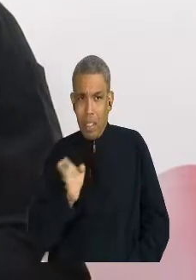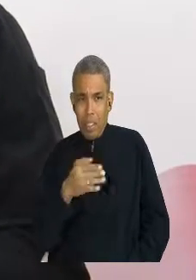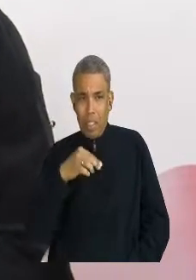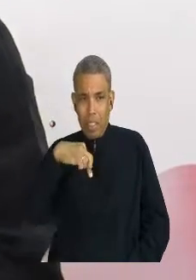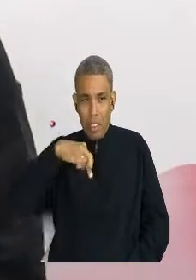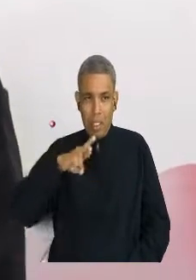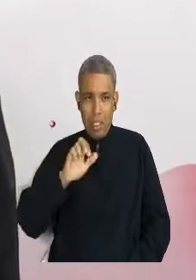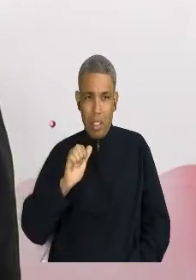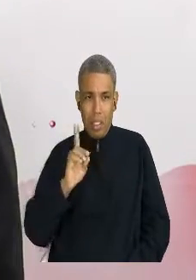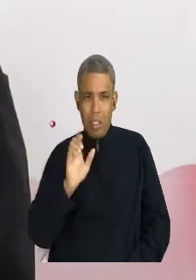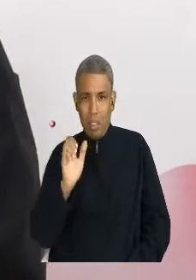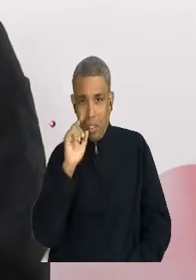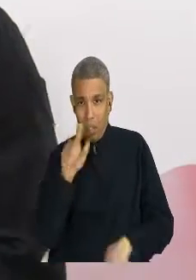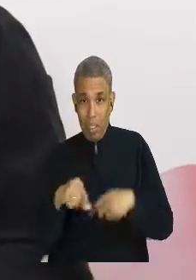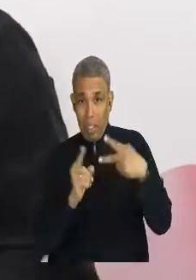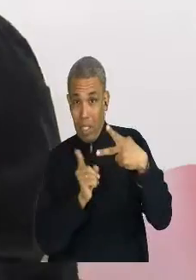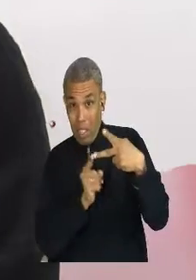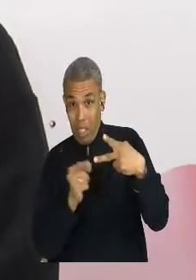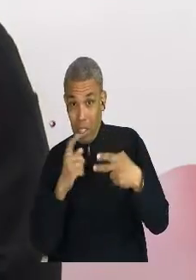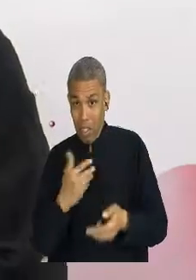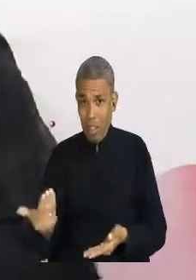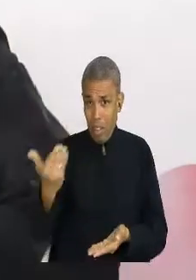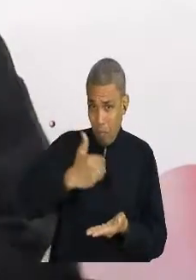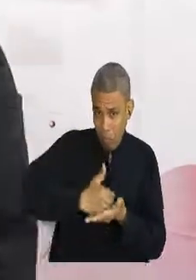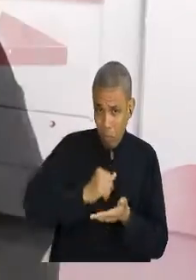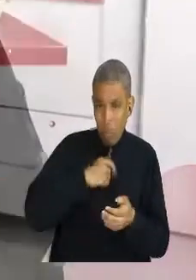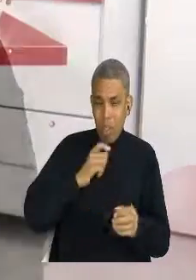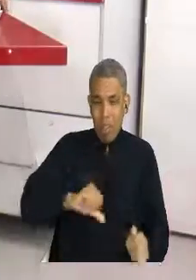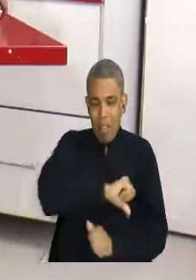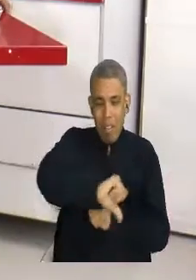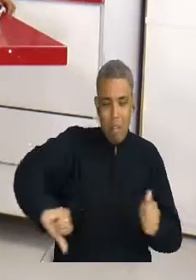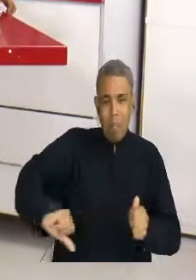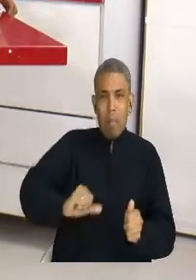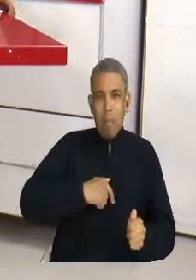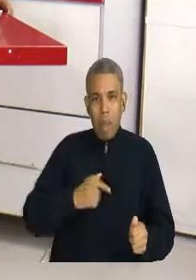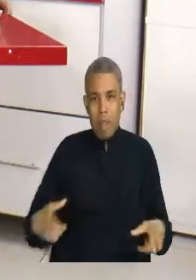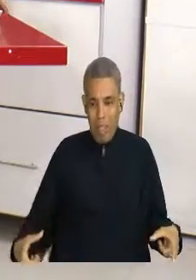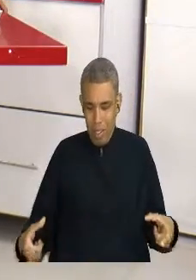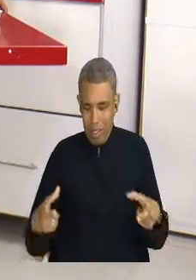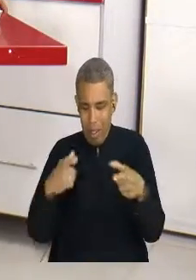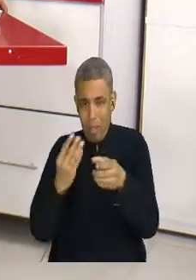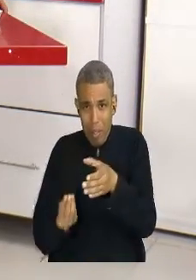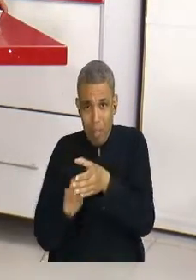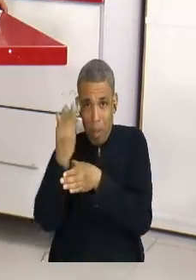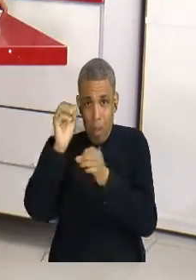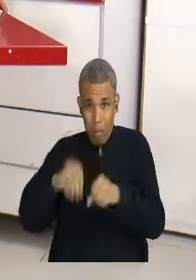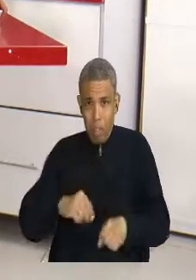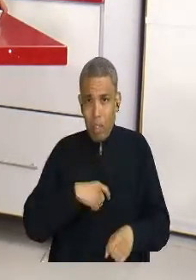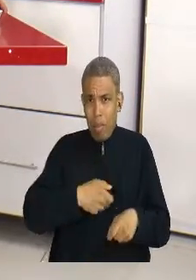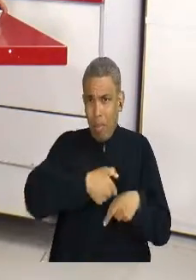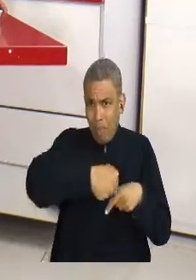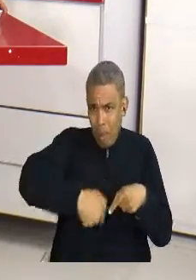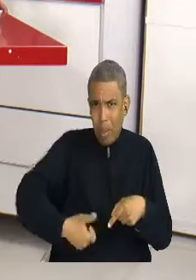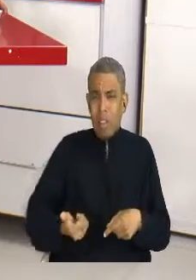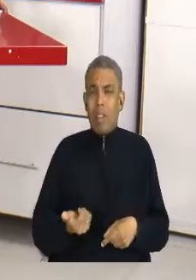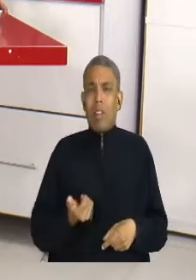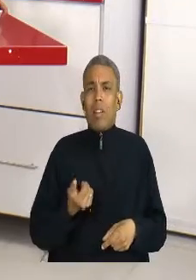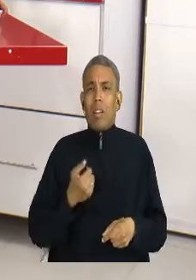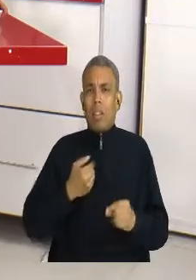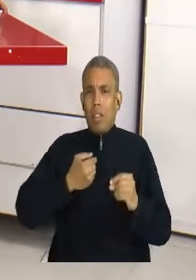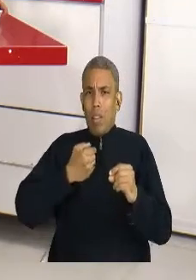Carrera 27-49-16. Ahí van a encontrar todo lo que es variedad en comidas rápidas, maicitos, hamburguesas,